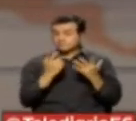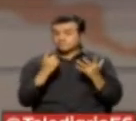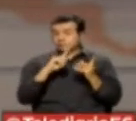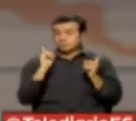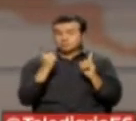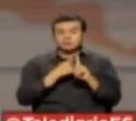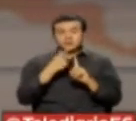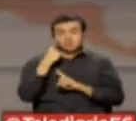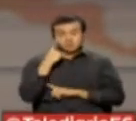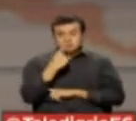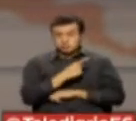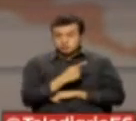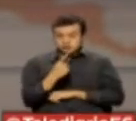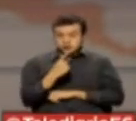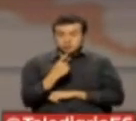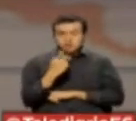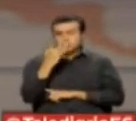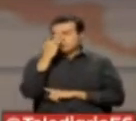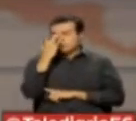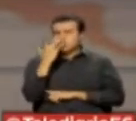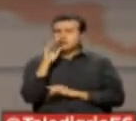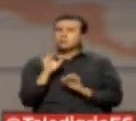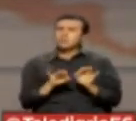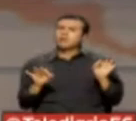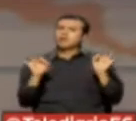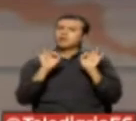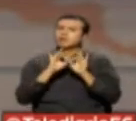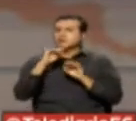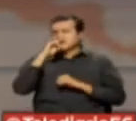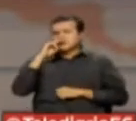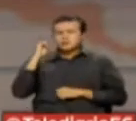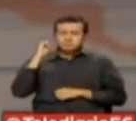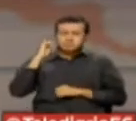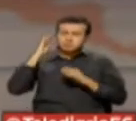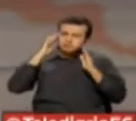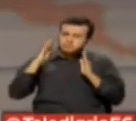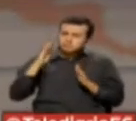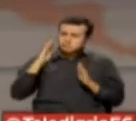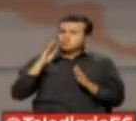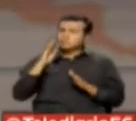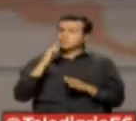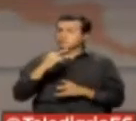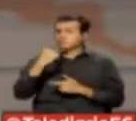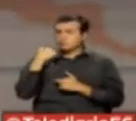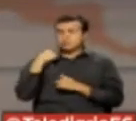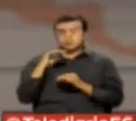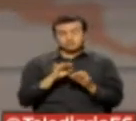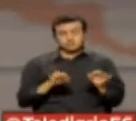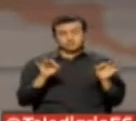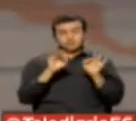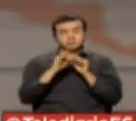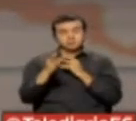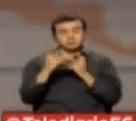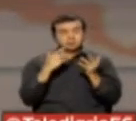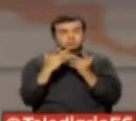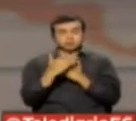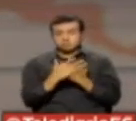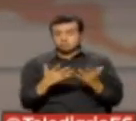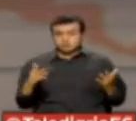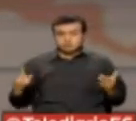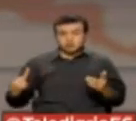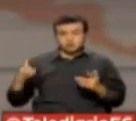que primero conocer porque es la importancia de la primera infancia esas también es una tarea comunicacional no